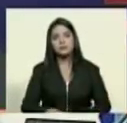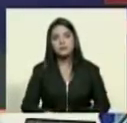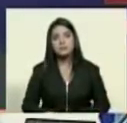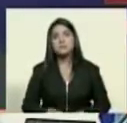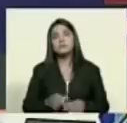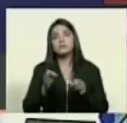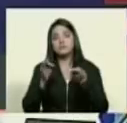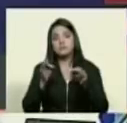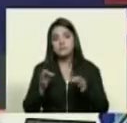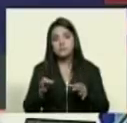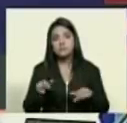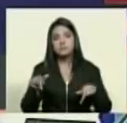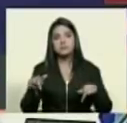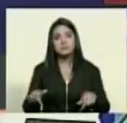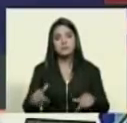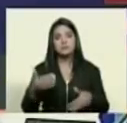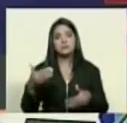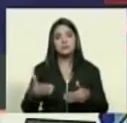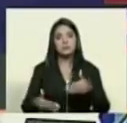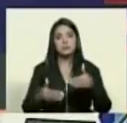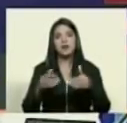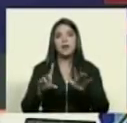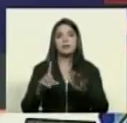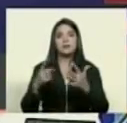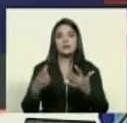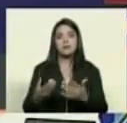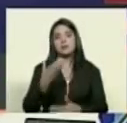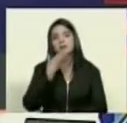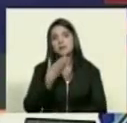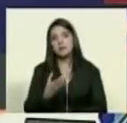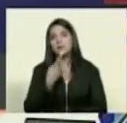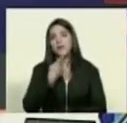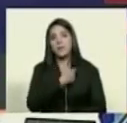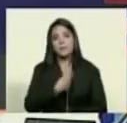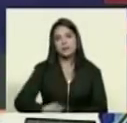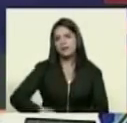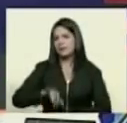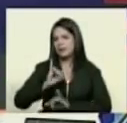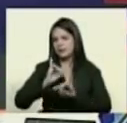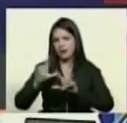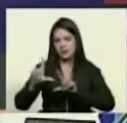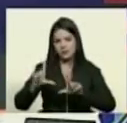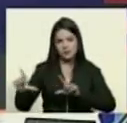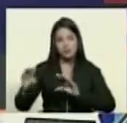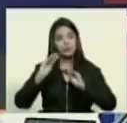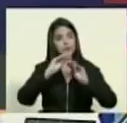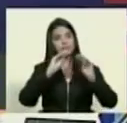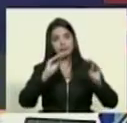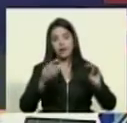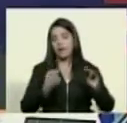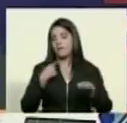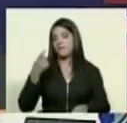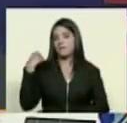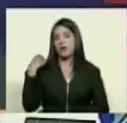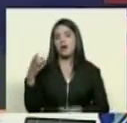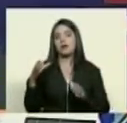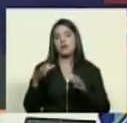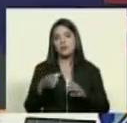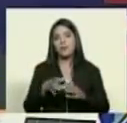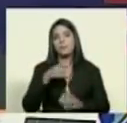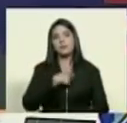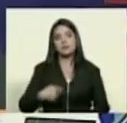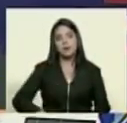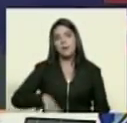van a venir el 16 de diciembre, ya el presidente los convocó. Por cierto, la anterior reunión que hizo el presidente Maduro con